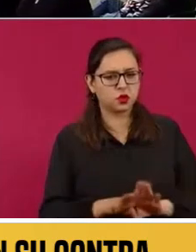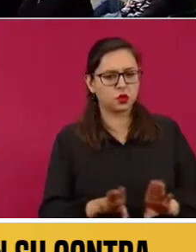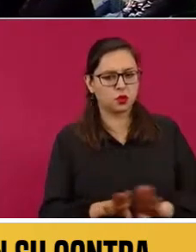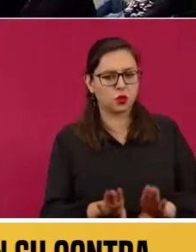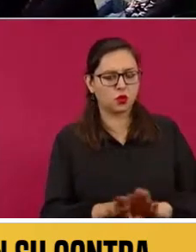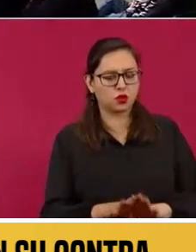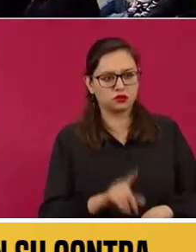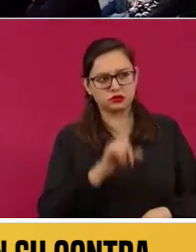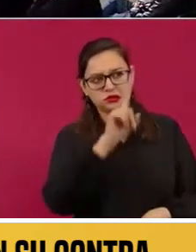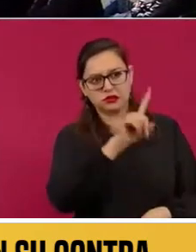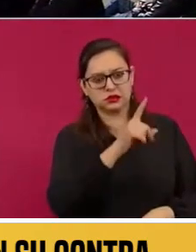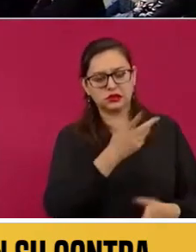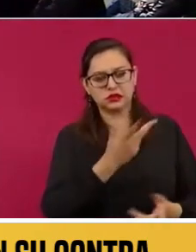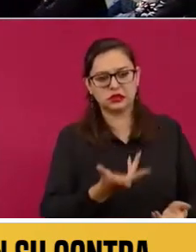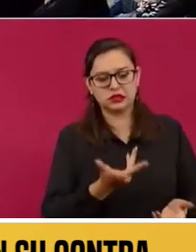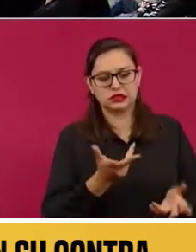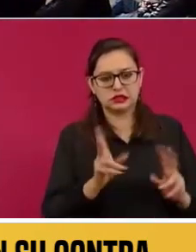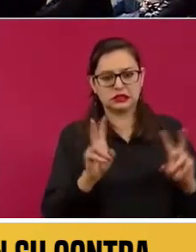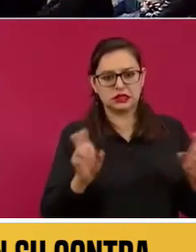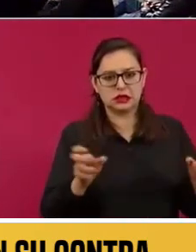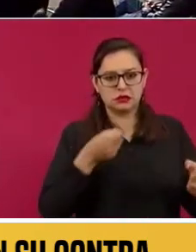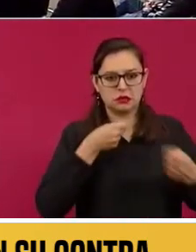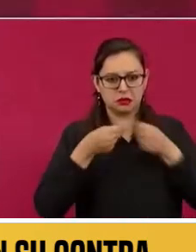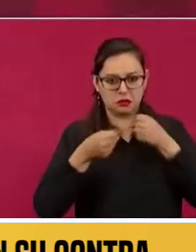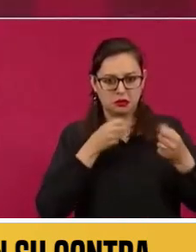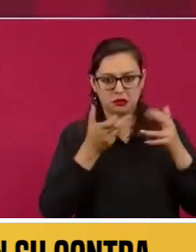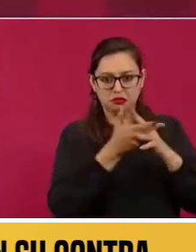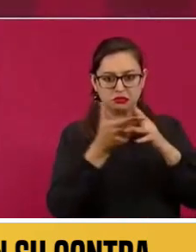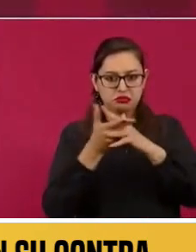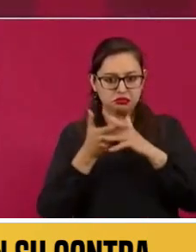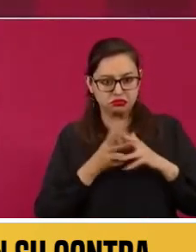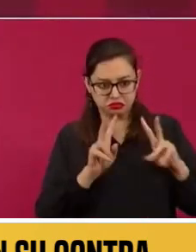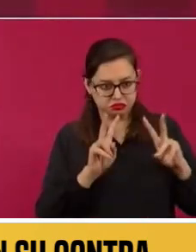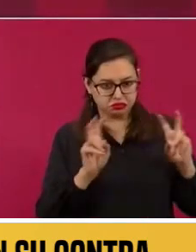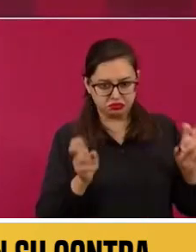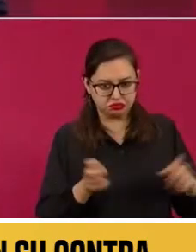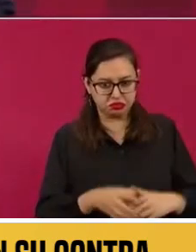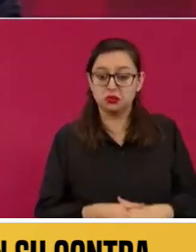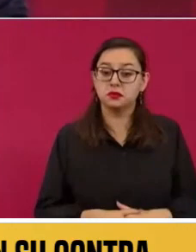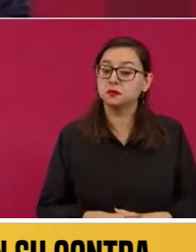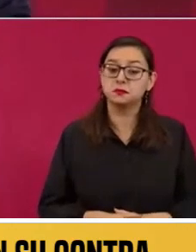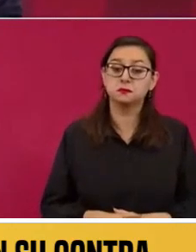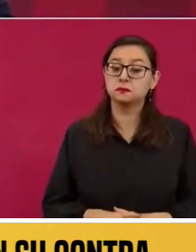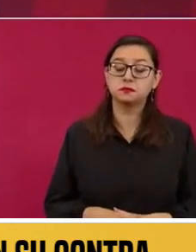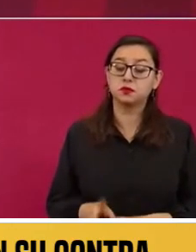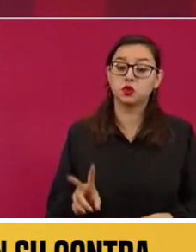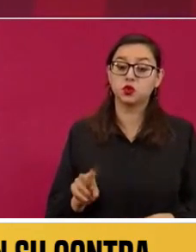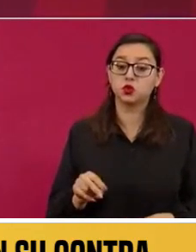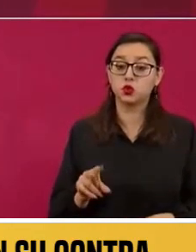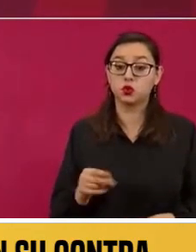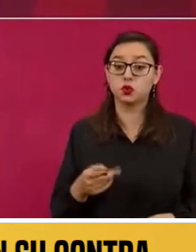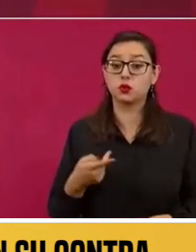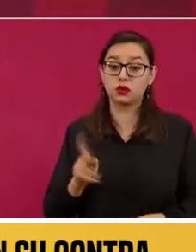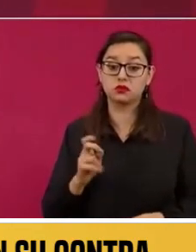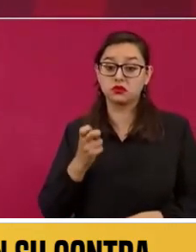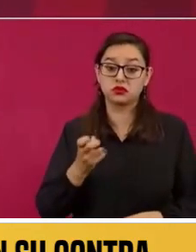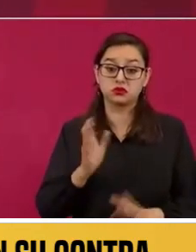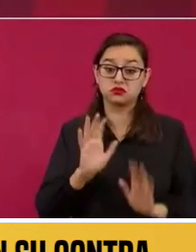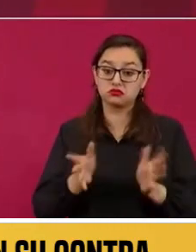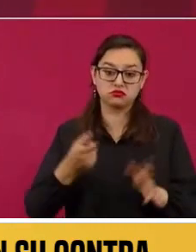del secretario de Estado acerca de los asesinatos de periodistas? No, pero eso ya lo hemos